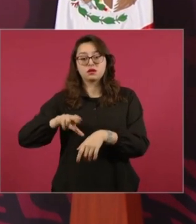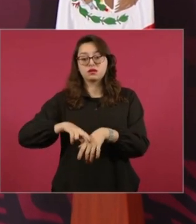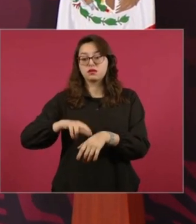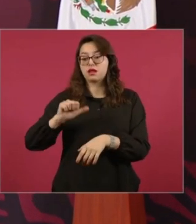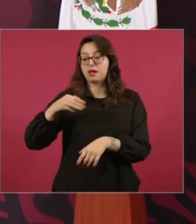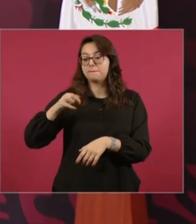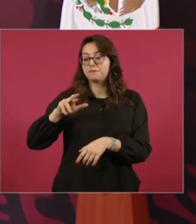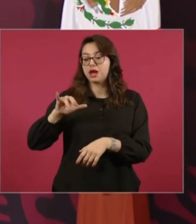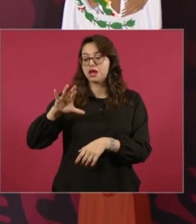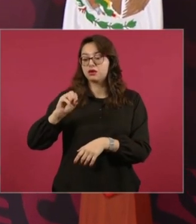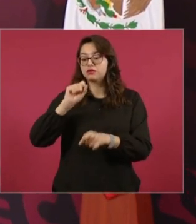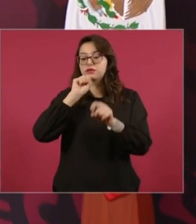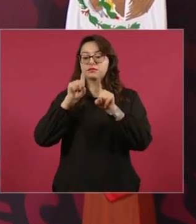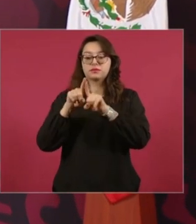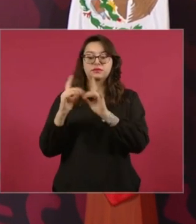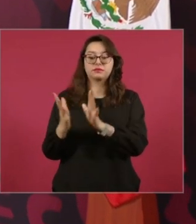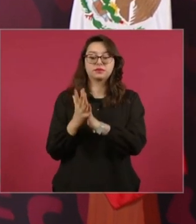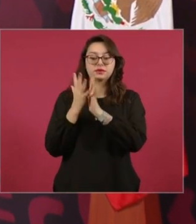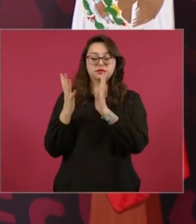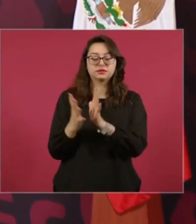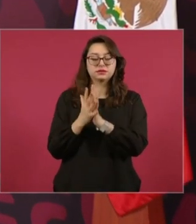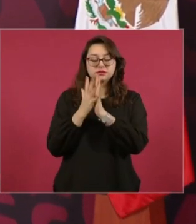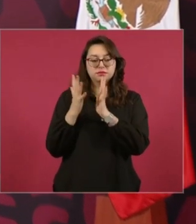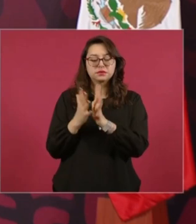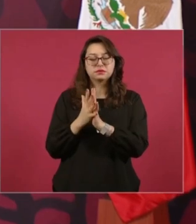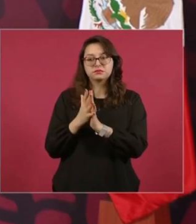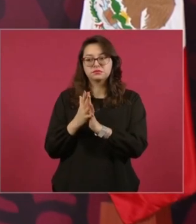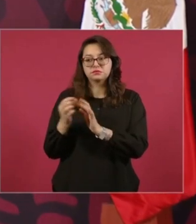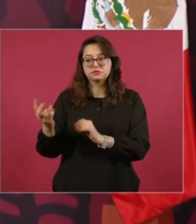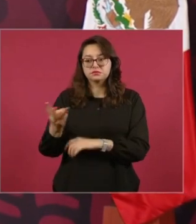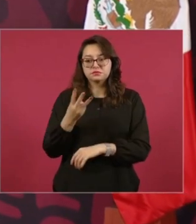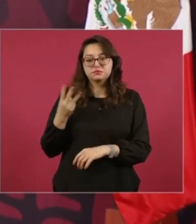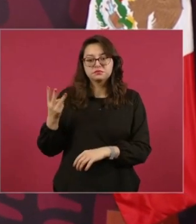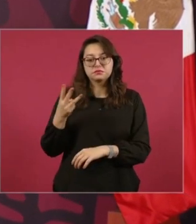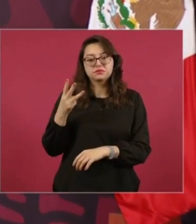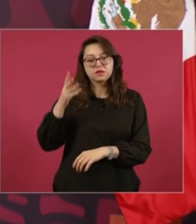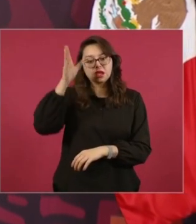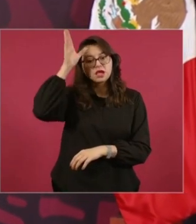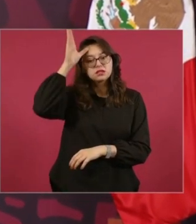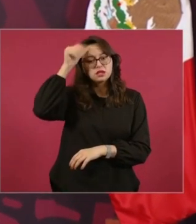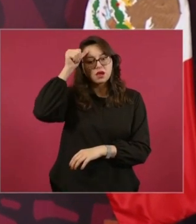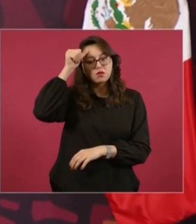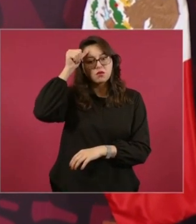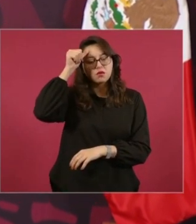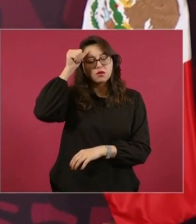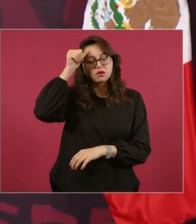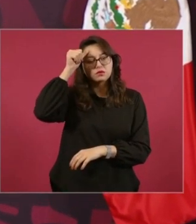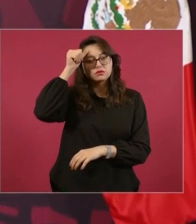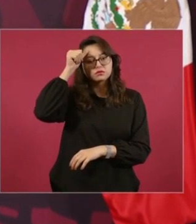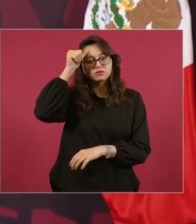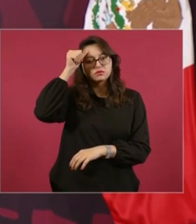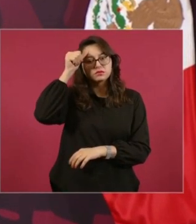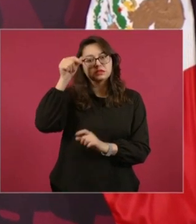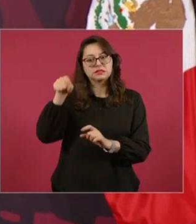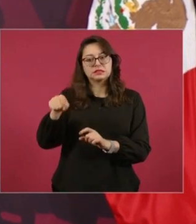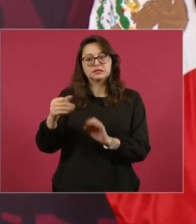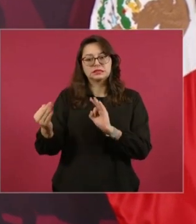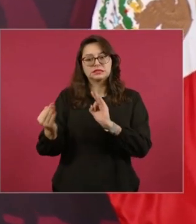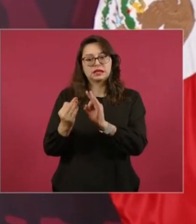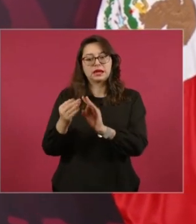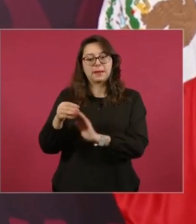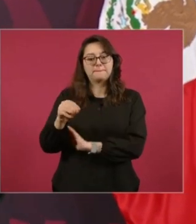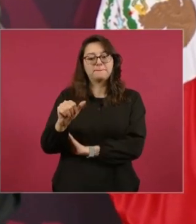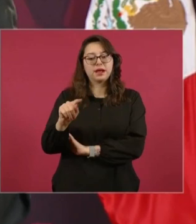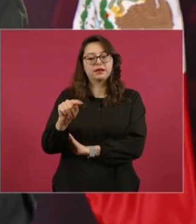Américo Villarreal. Esto en frente de Matamoros,